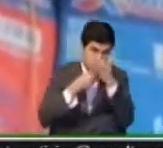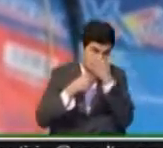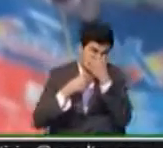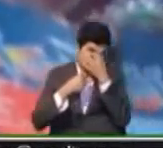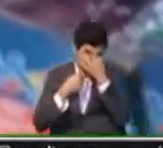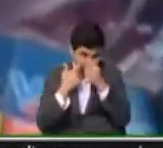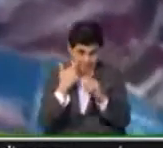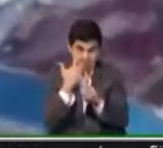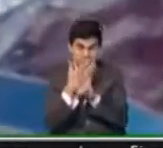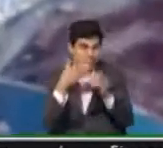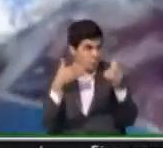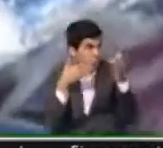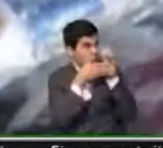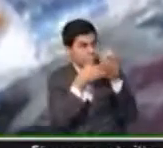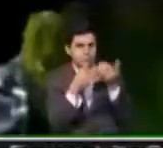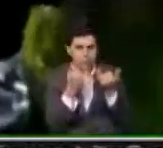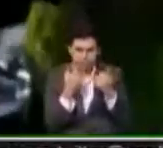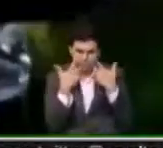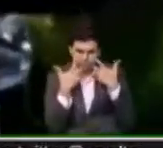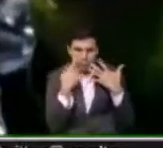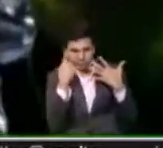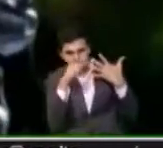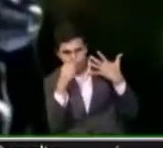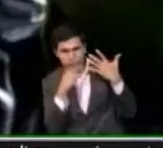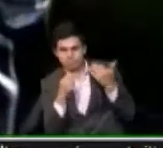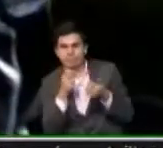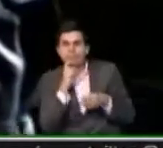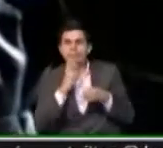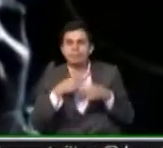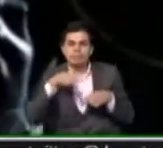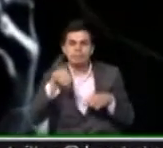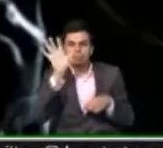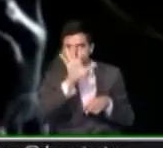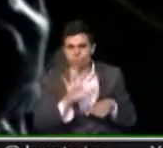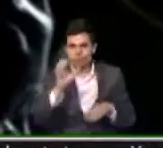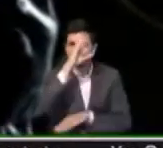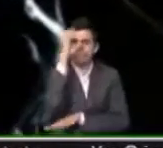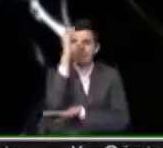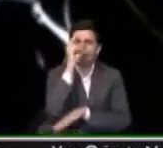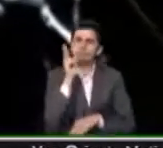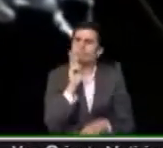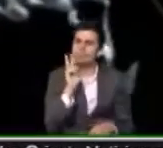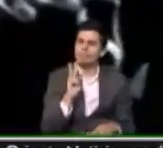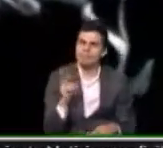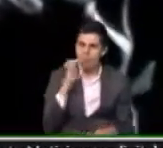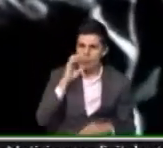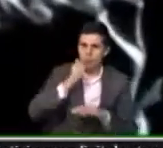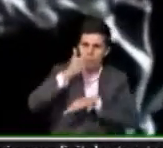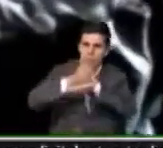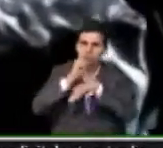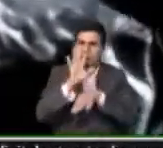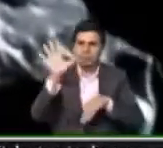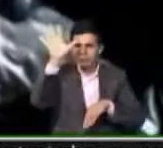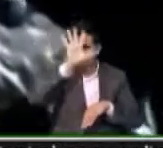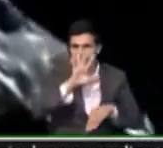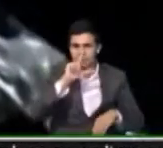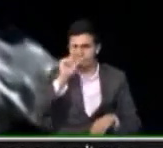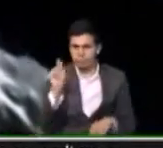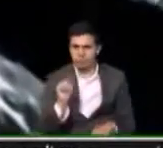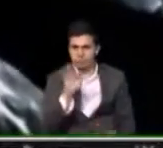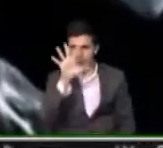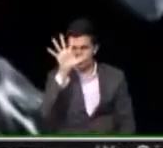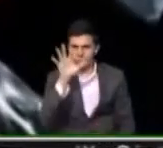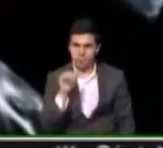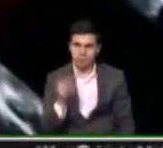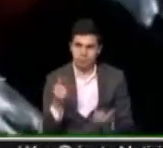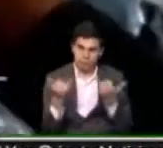dado, sigue siendo uno de los aspectos que más golpea la frontera colombo-venezolana. Así lo afirmó el director nacional de la DIAN. Que